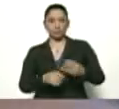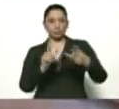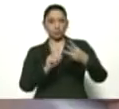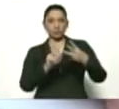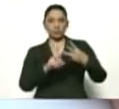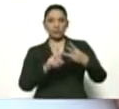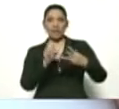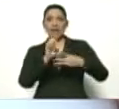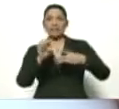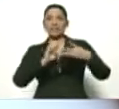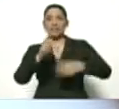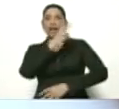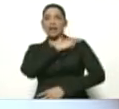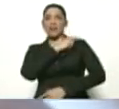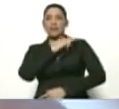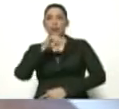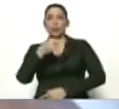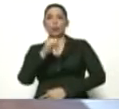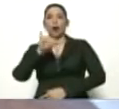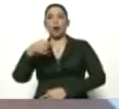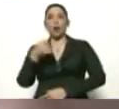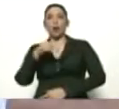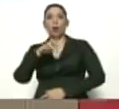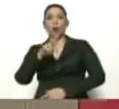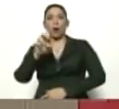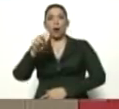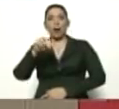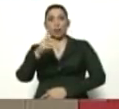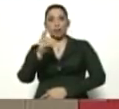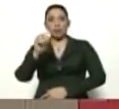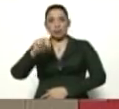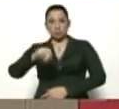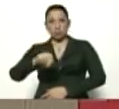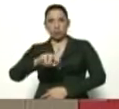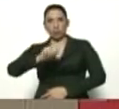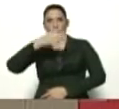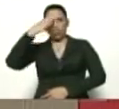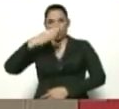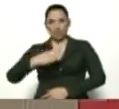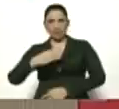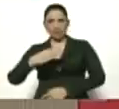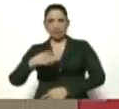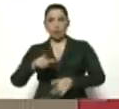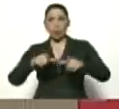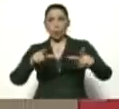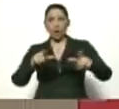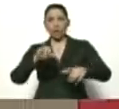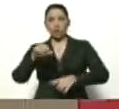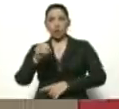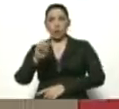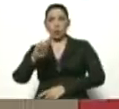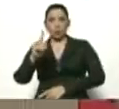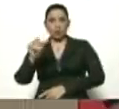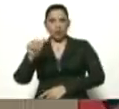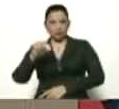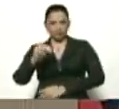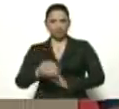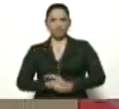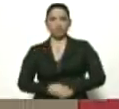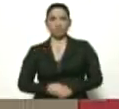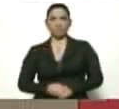josé rendón comandante en el sitio jordan woodrow por determinar y